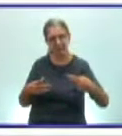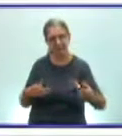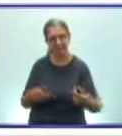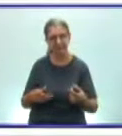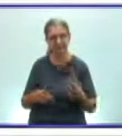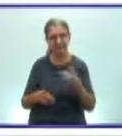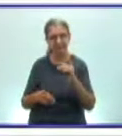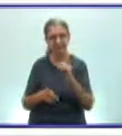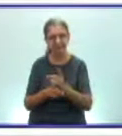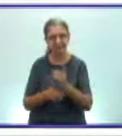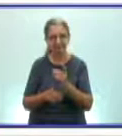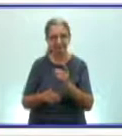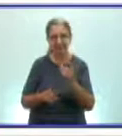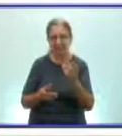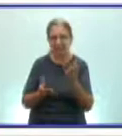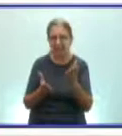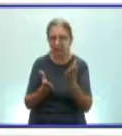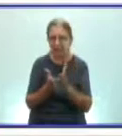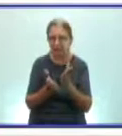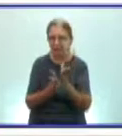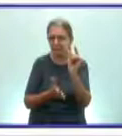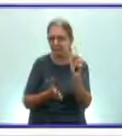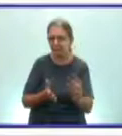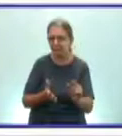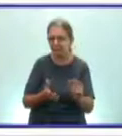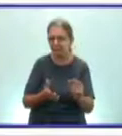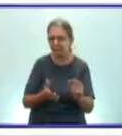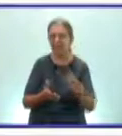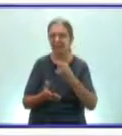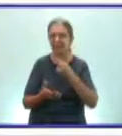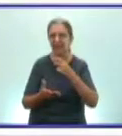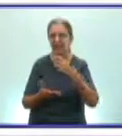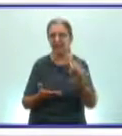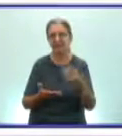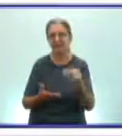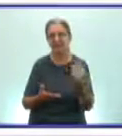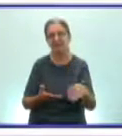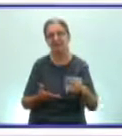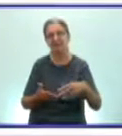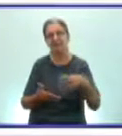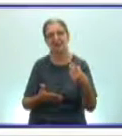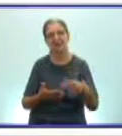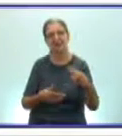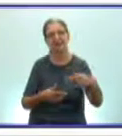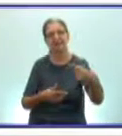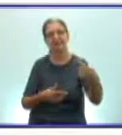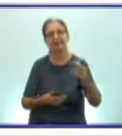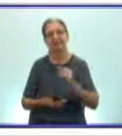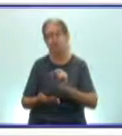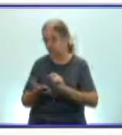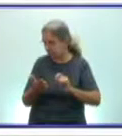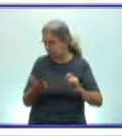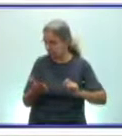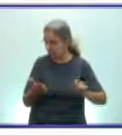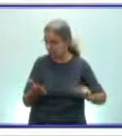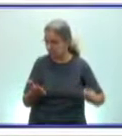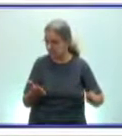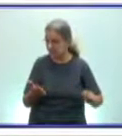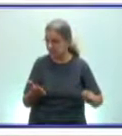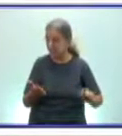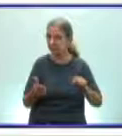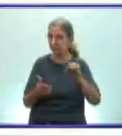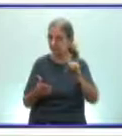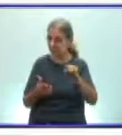estudiantes en la actividad sistemática? Le daré un tiempo para que puedan anotar lo que les aparece